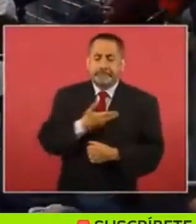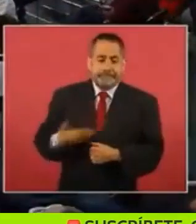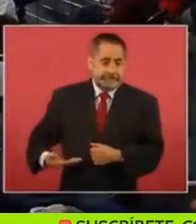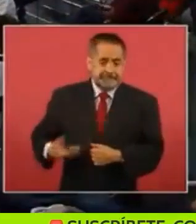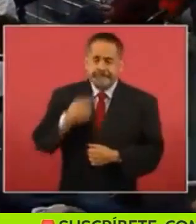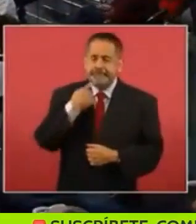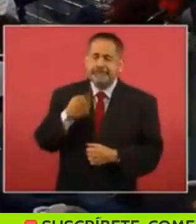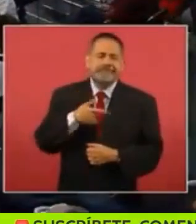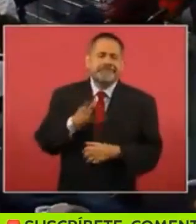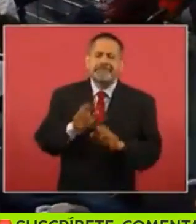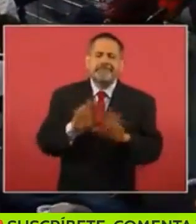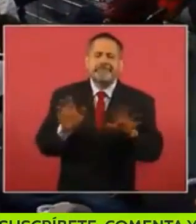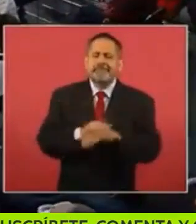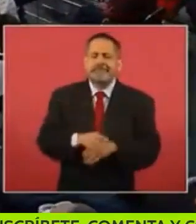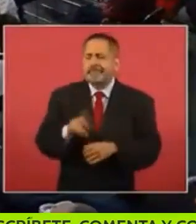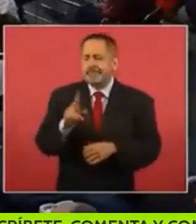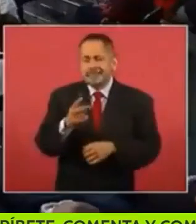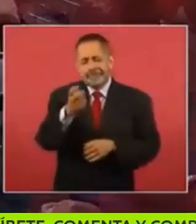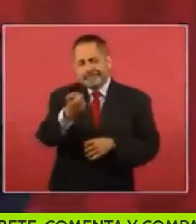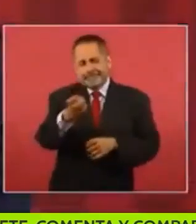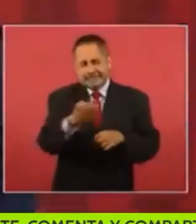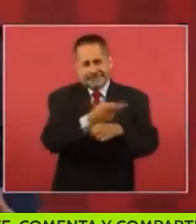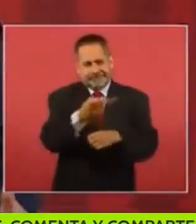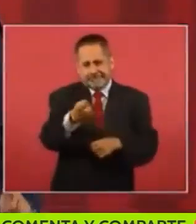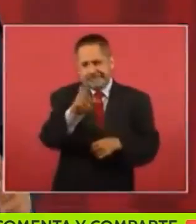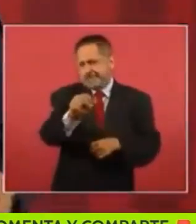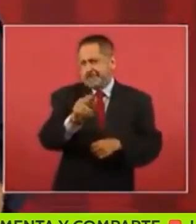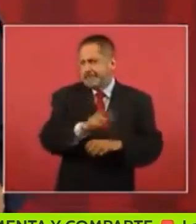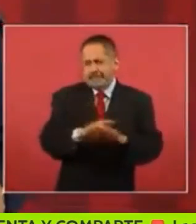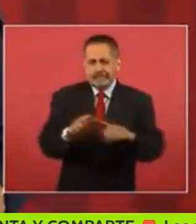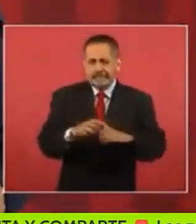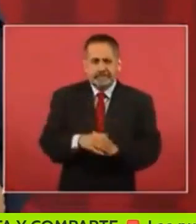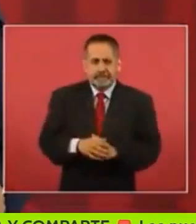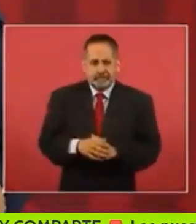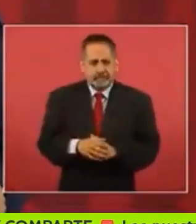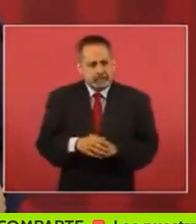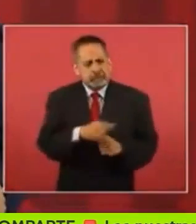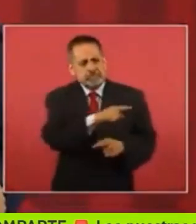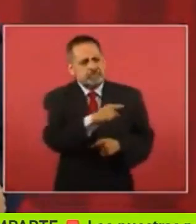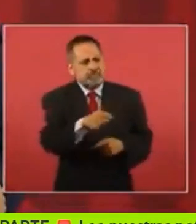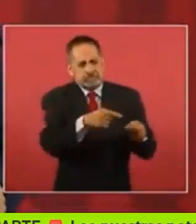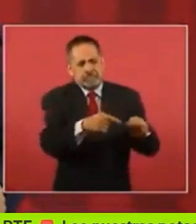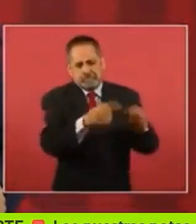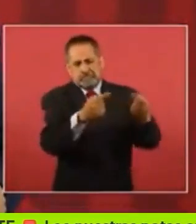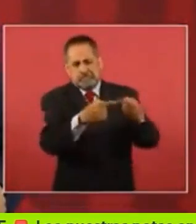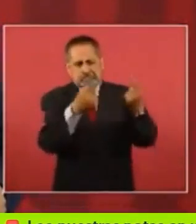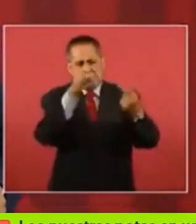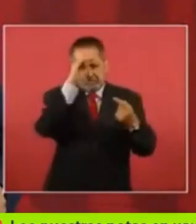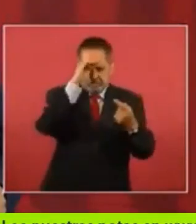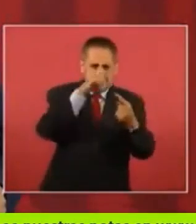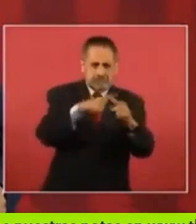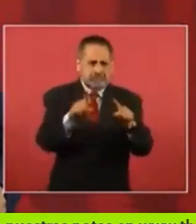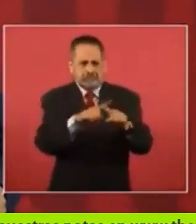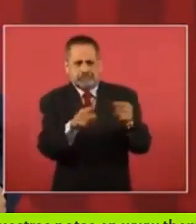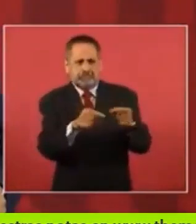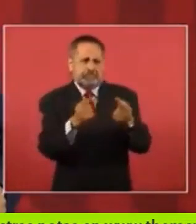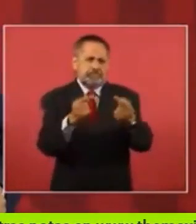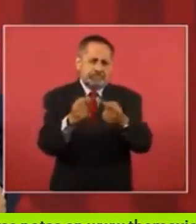porque no fue así no hubieron diferencias este